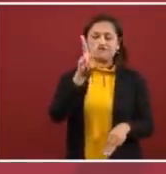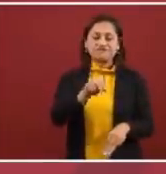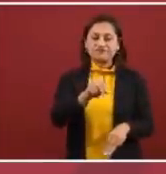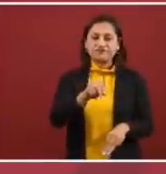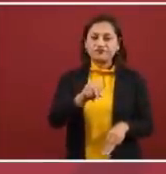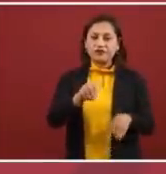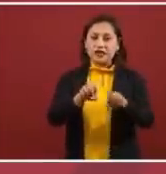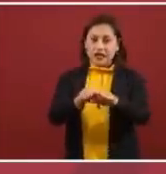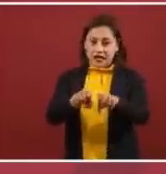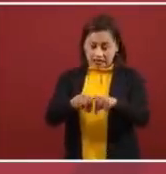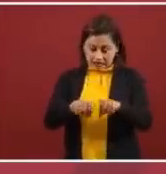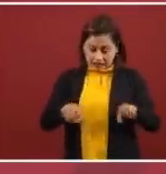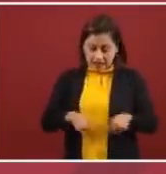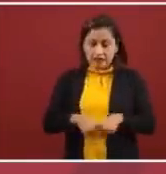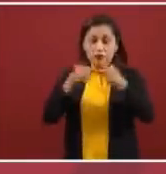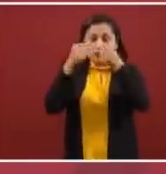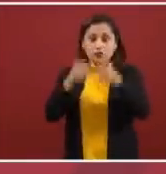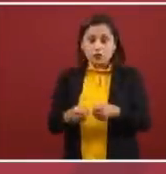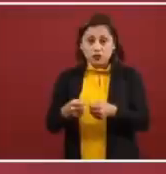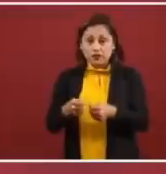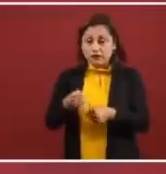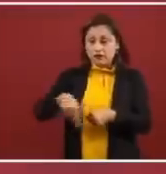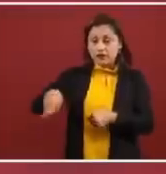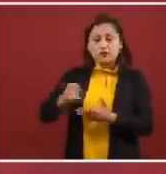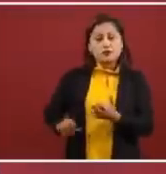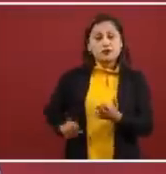gabinete de seguridad y yo la avale